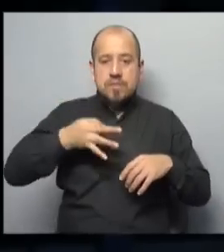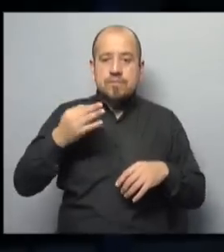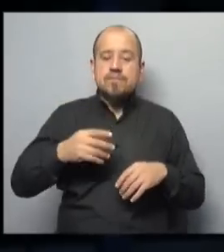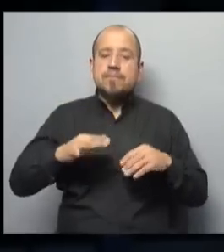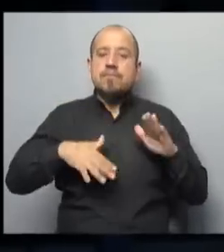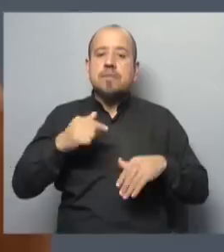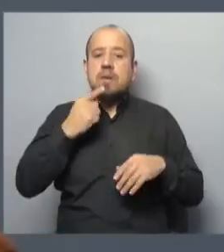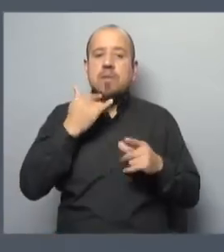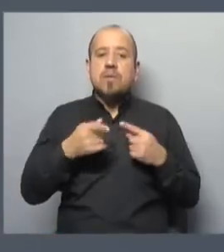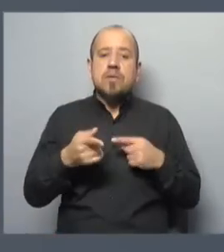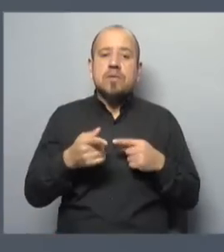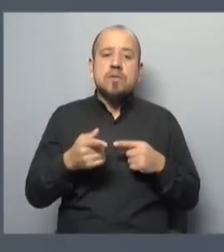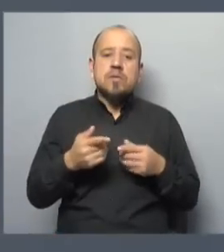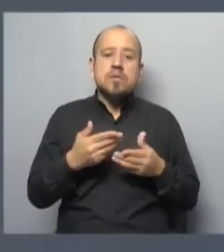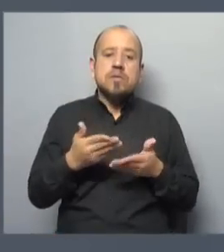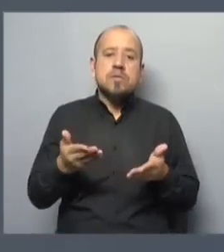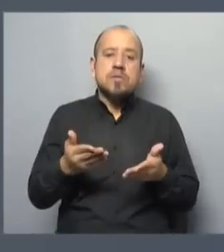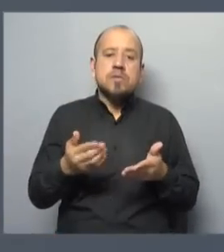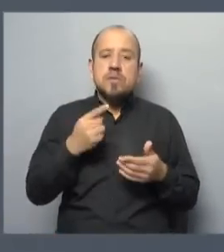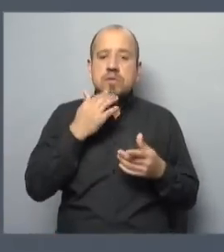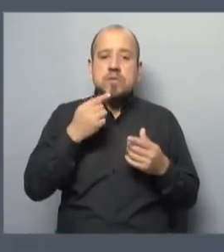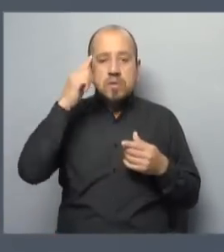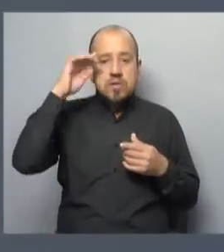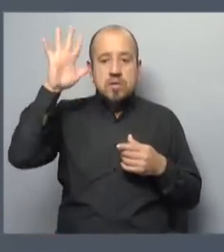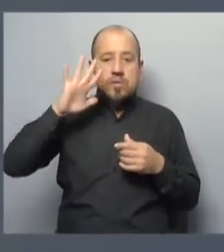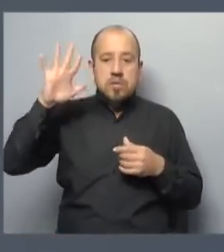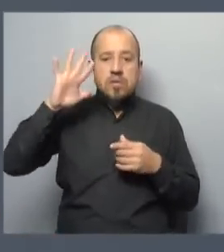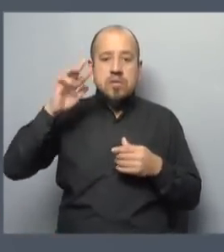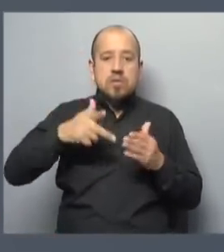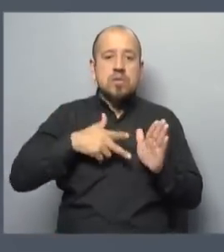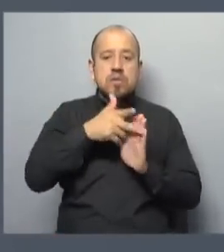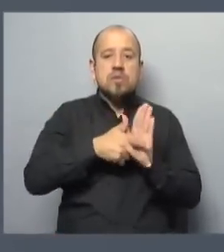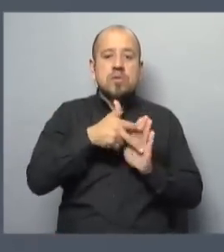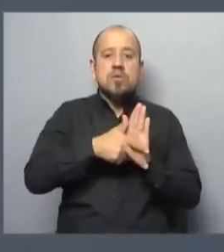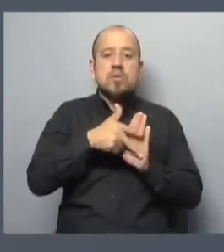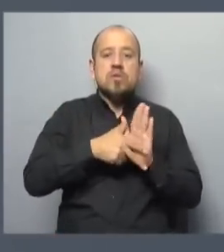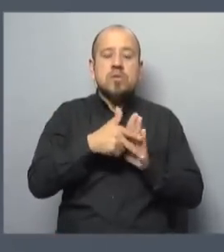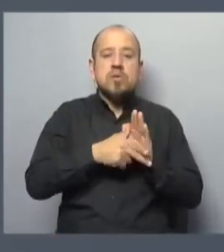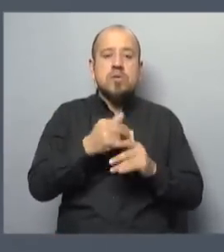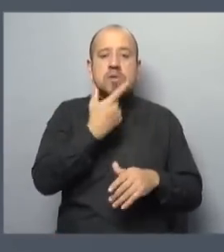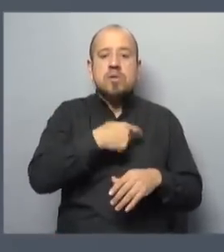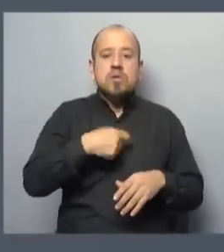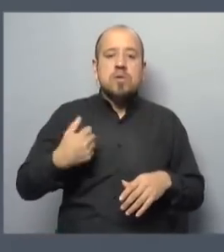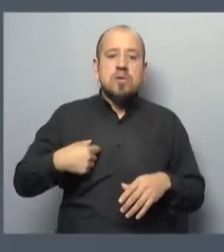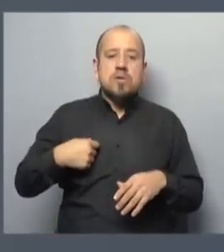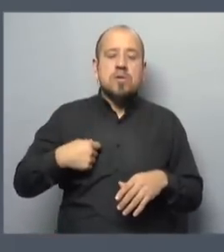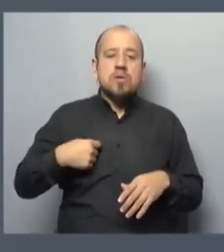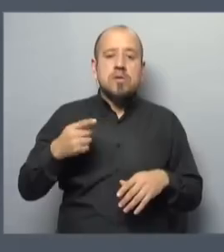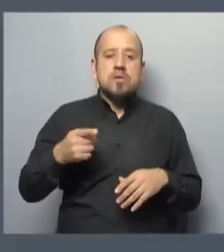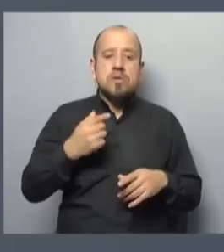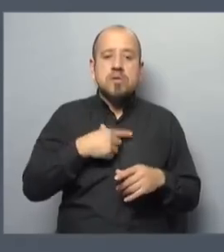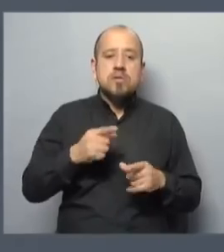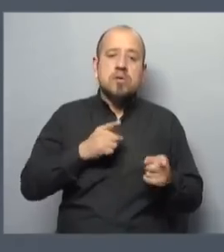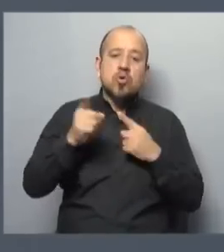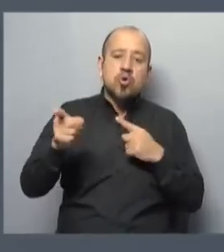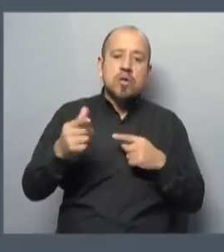cuando uno es hijo romántico no está me imagino los trenes viajando o peñarol-nacional la ribera contra la selección